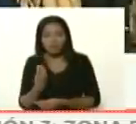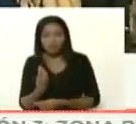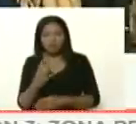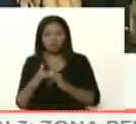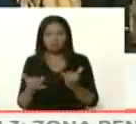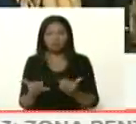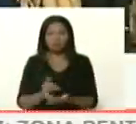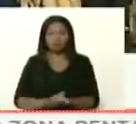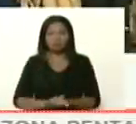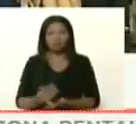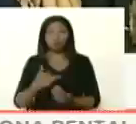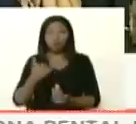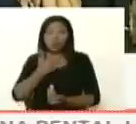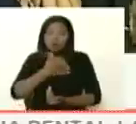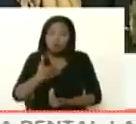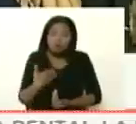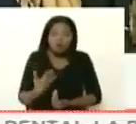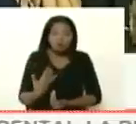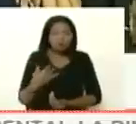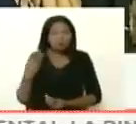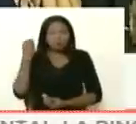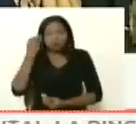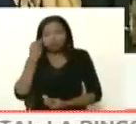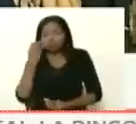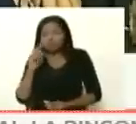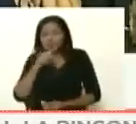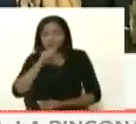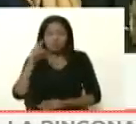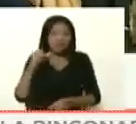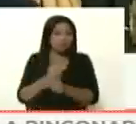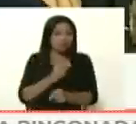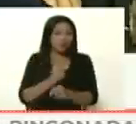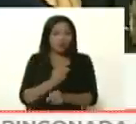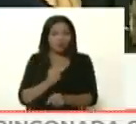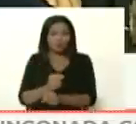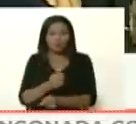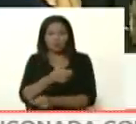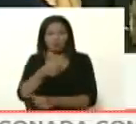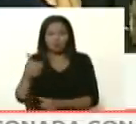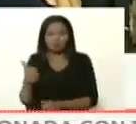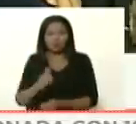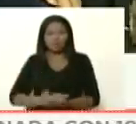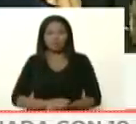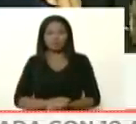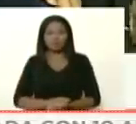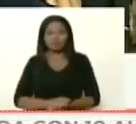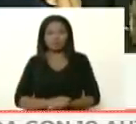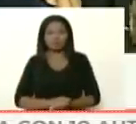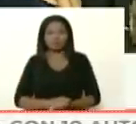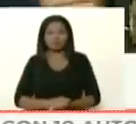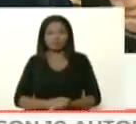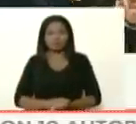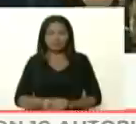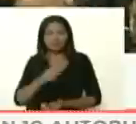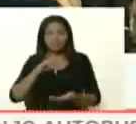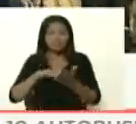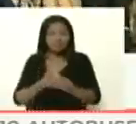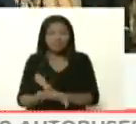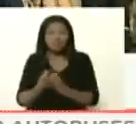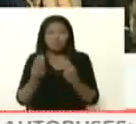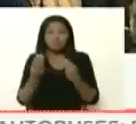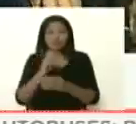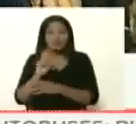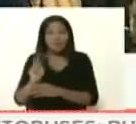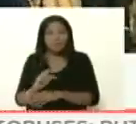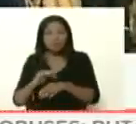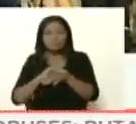quiero, aspiro de ustedes, hermanos trabajadores del Metro, compañeros de trabajo, es que muy pronto, ministro,